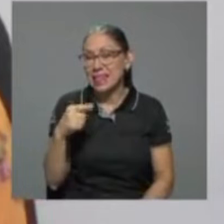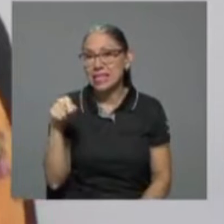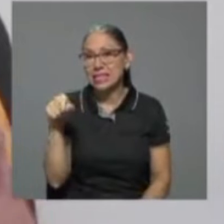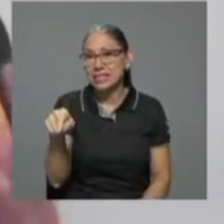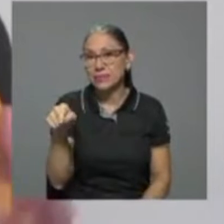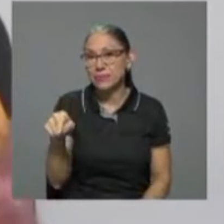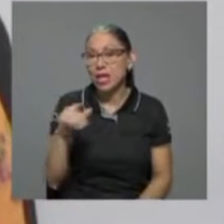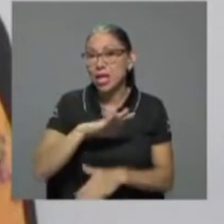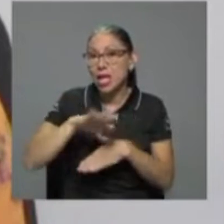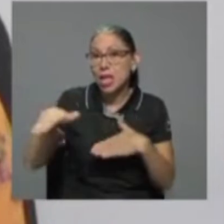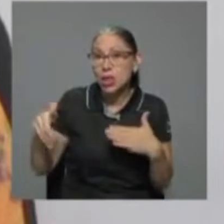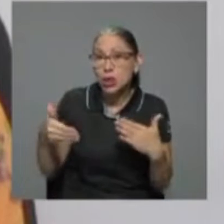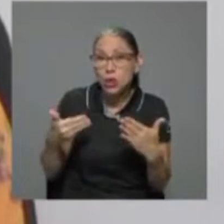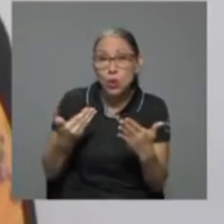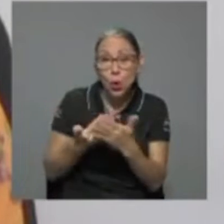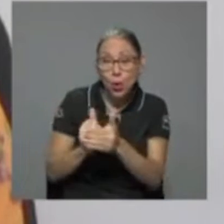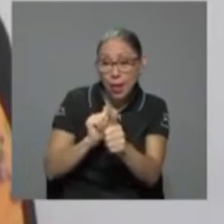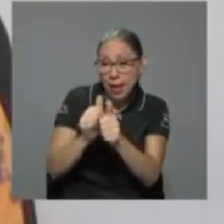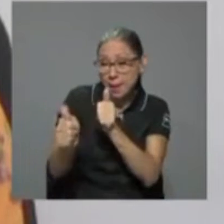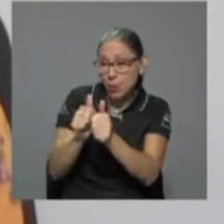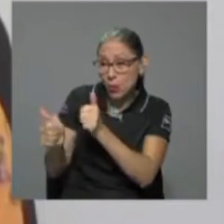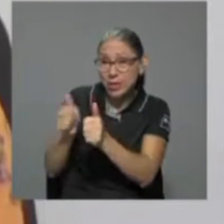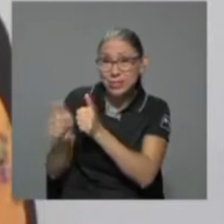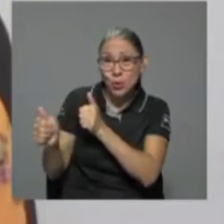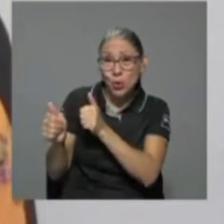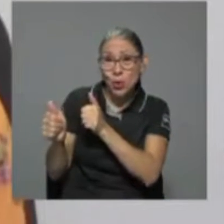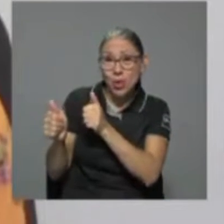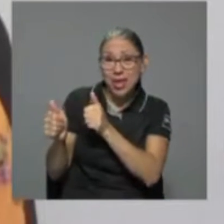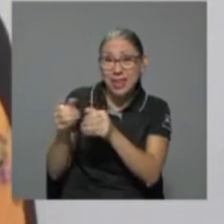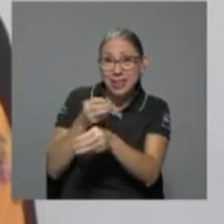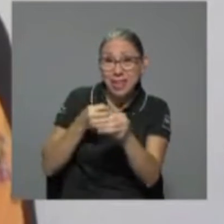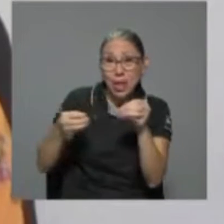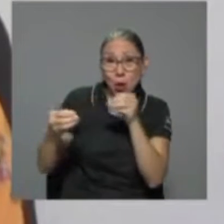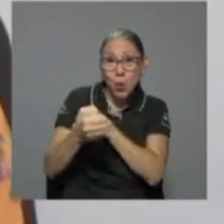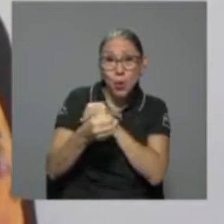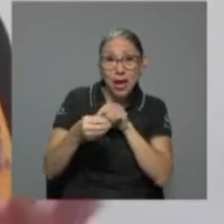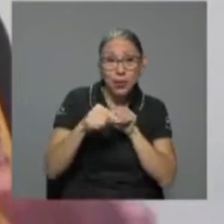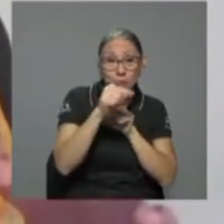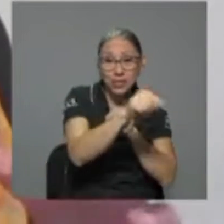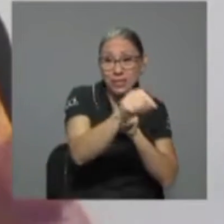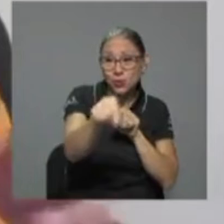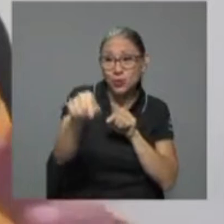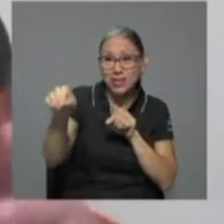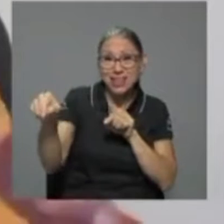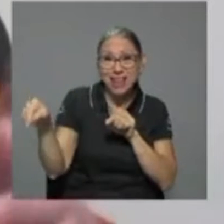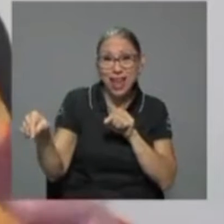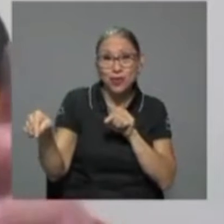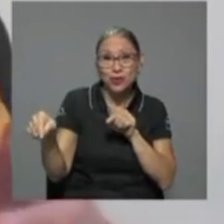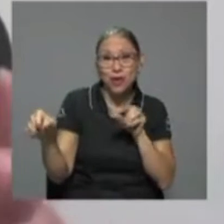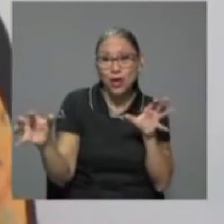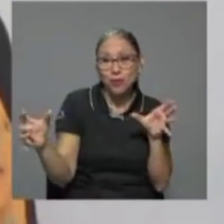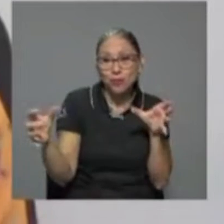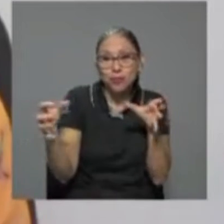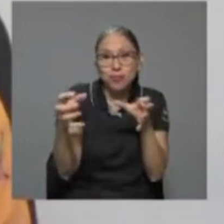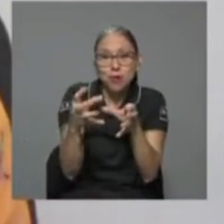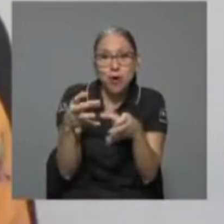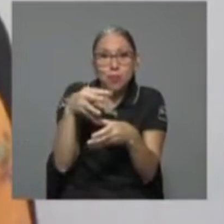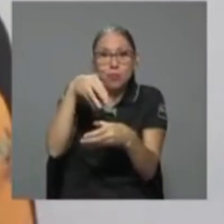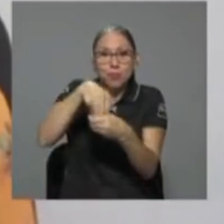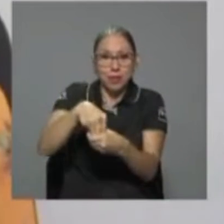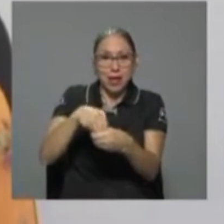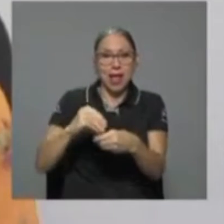a todo lo que es la aprobación de los órganos desconcentrados al presupuesto nacional. Esto genera mayor